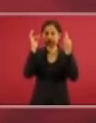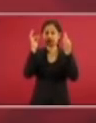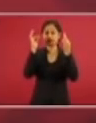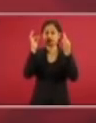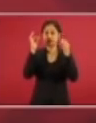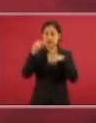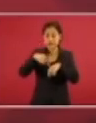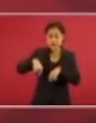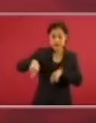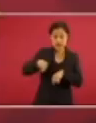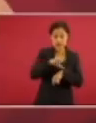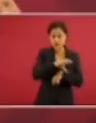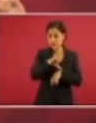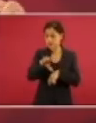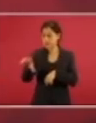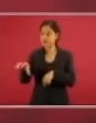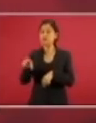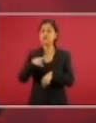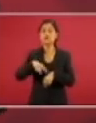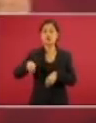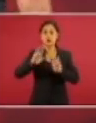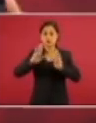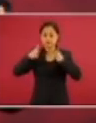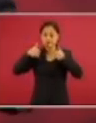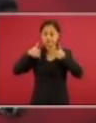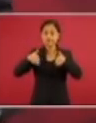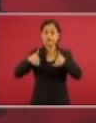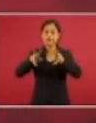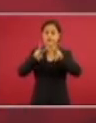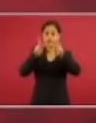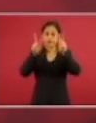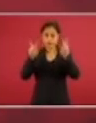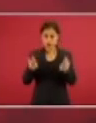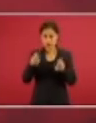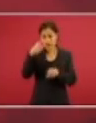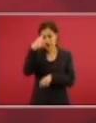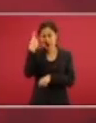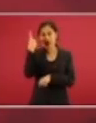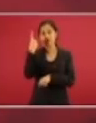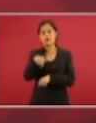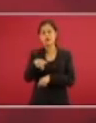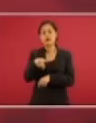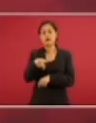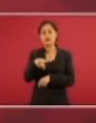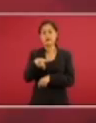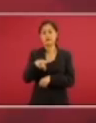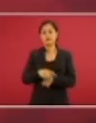está atendiendo el que podamos conseguir